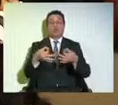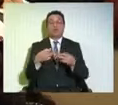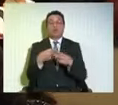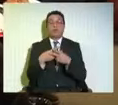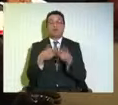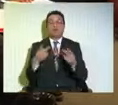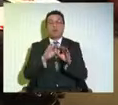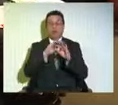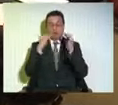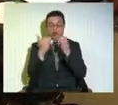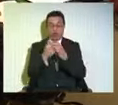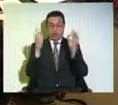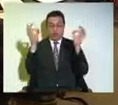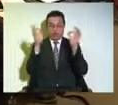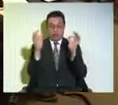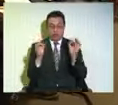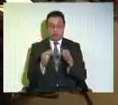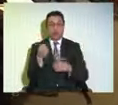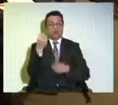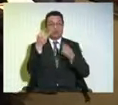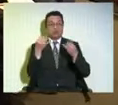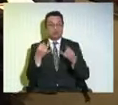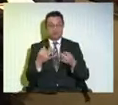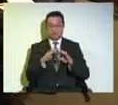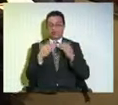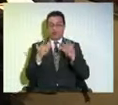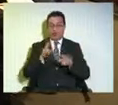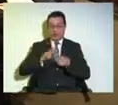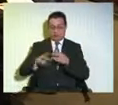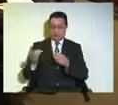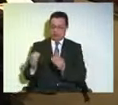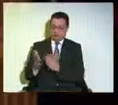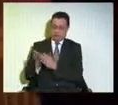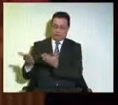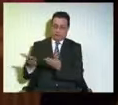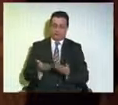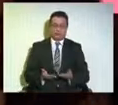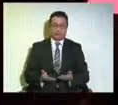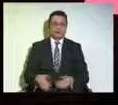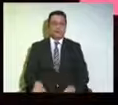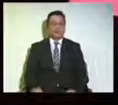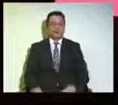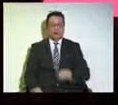todos los detalles, con todos los números de aquello que hemos hecho.